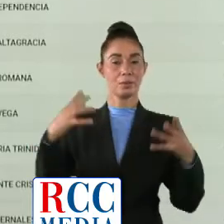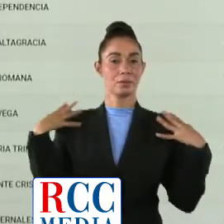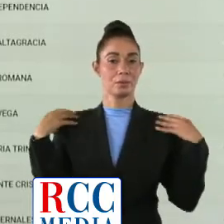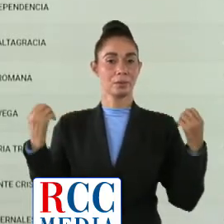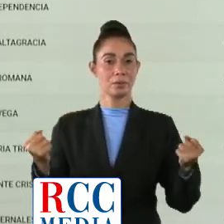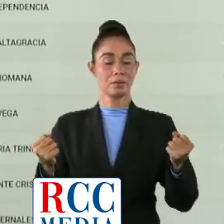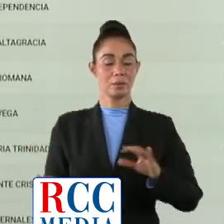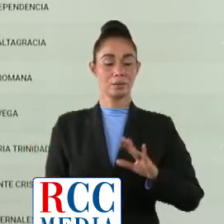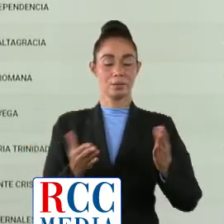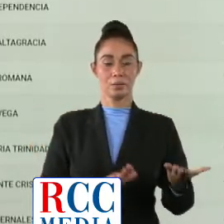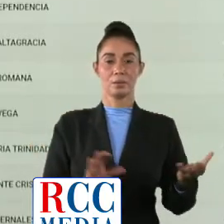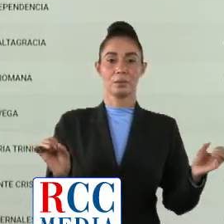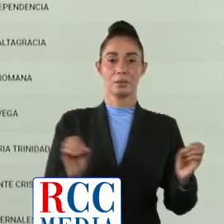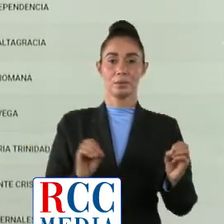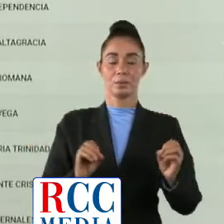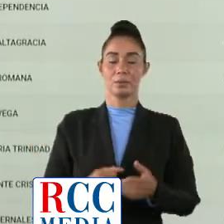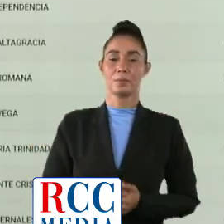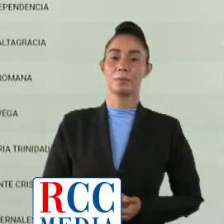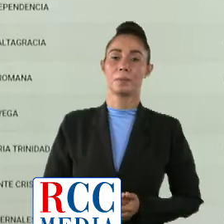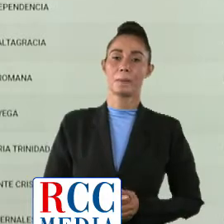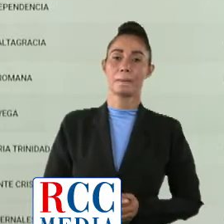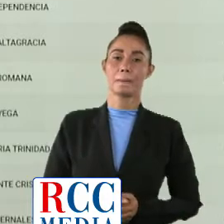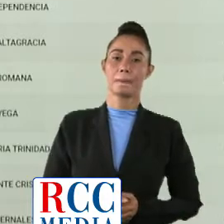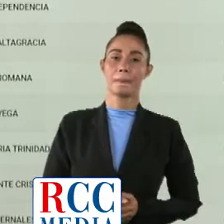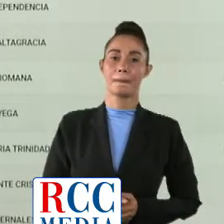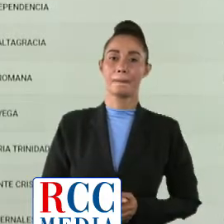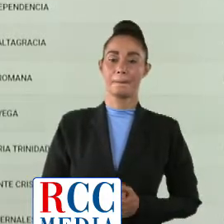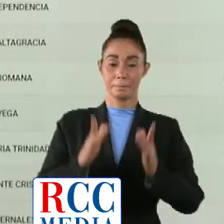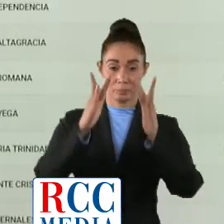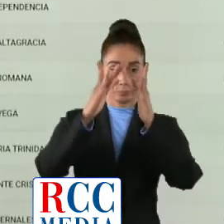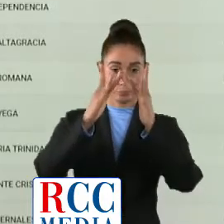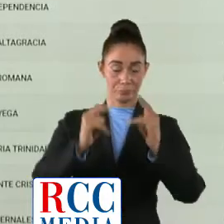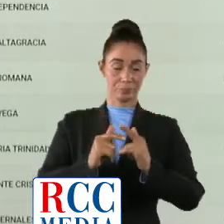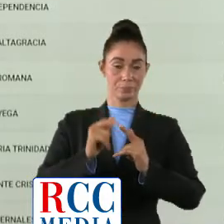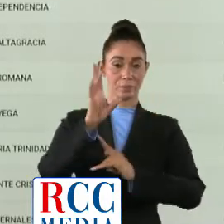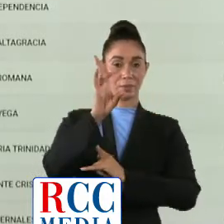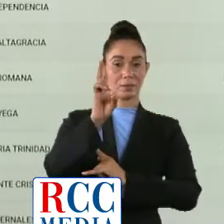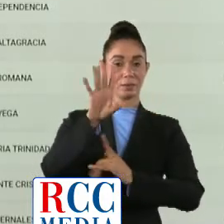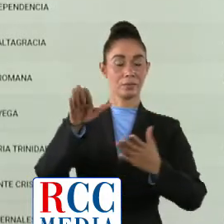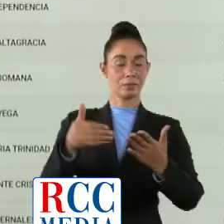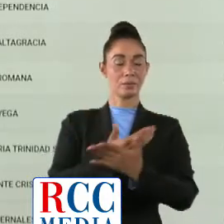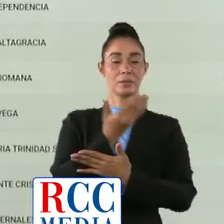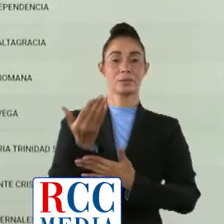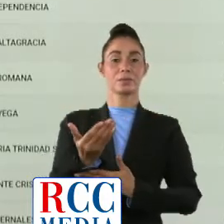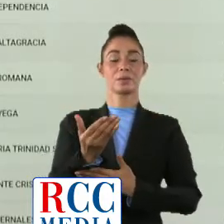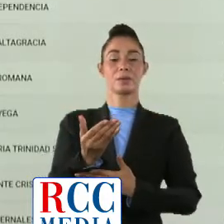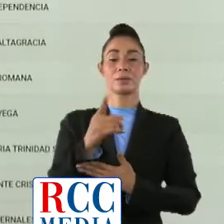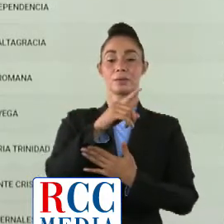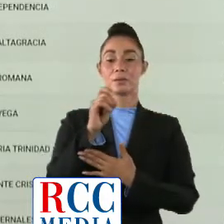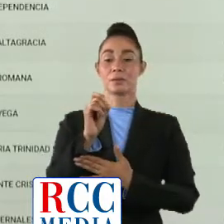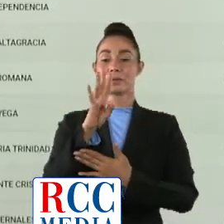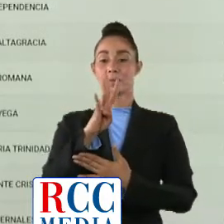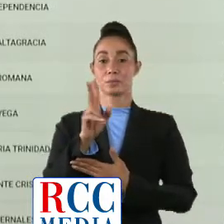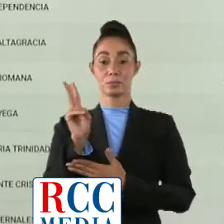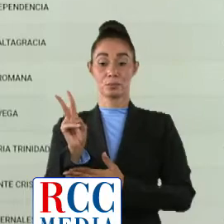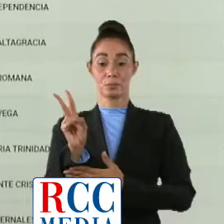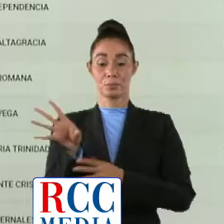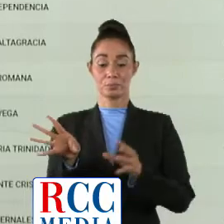recuperado, 0 fallecimientos. La Altagracia, 7 casos nuevos,